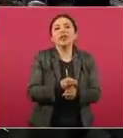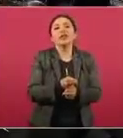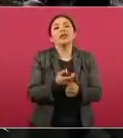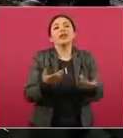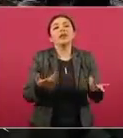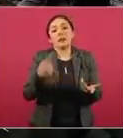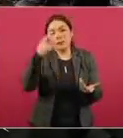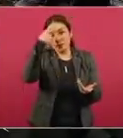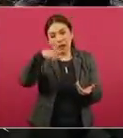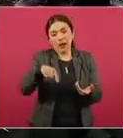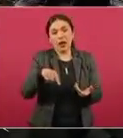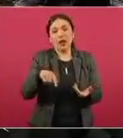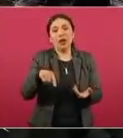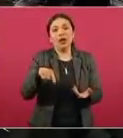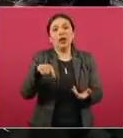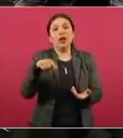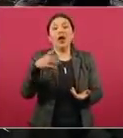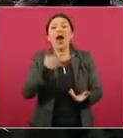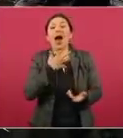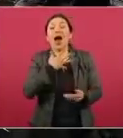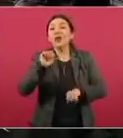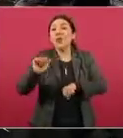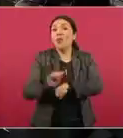vehículo irregular